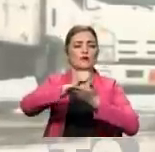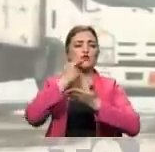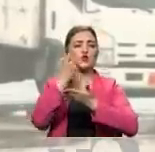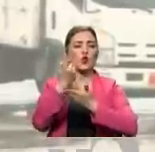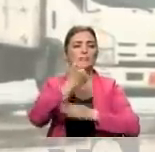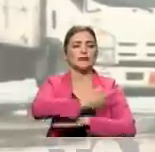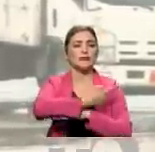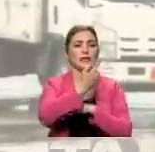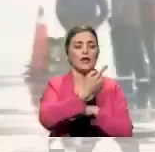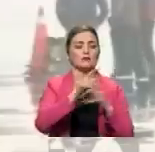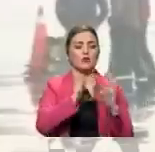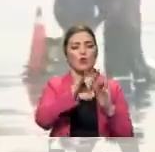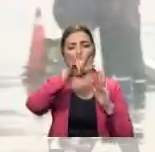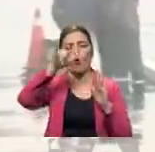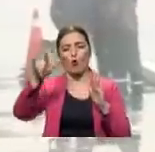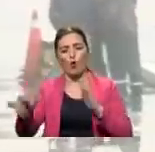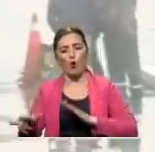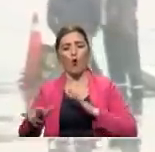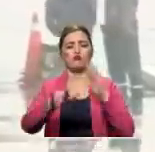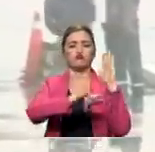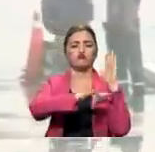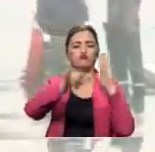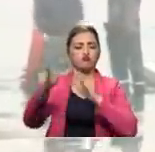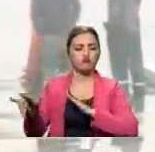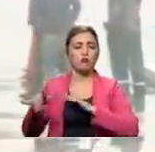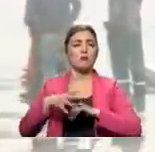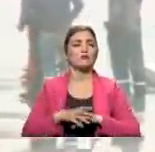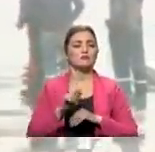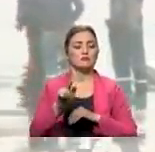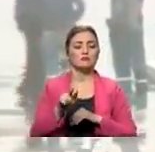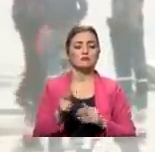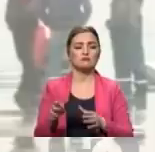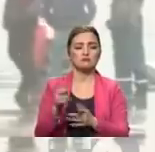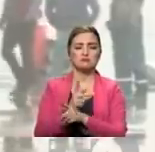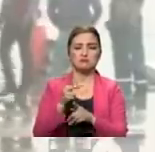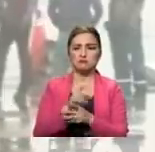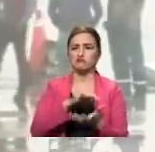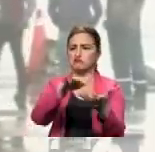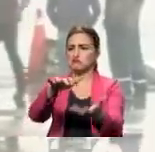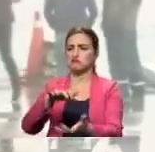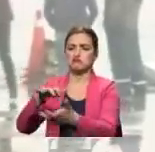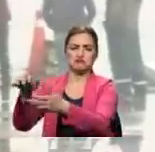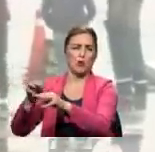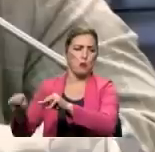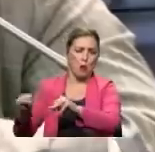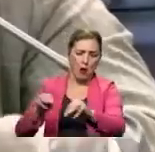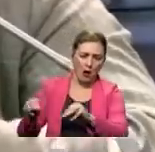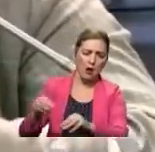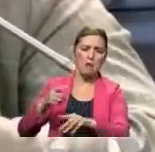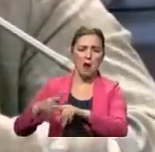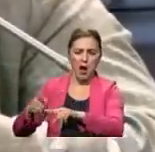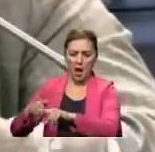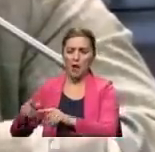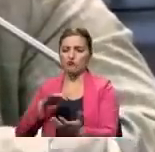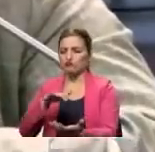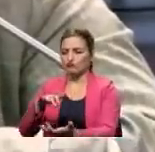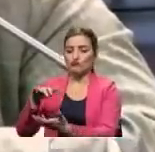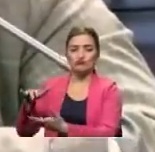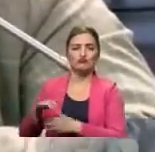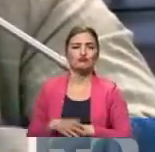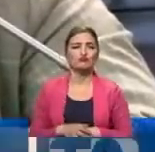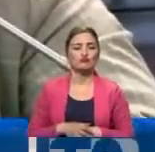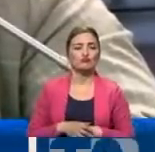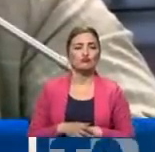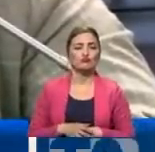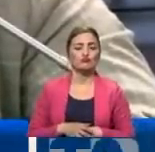principales cadenas de supermercados de la ciudad lograron abastecerse con este puente aéreo. La intención es que podamos ingresar